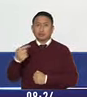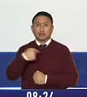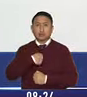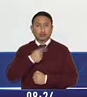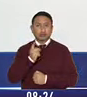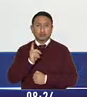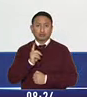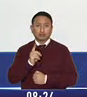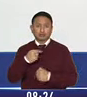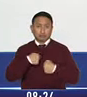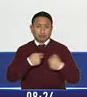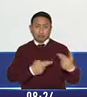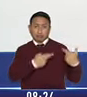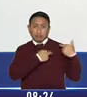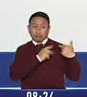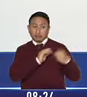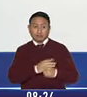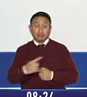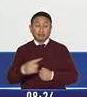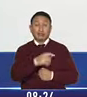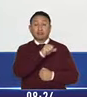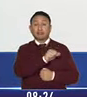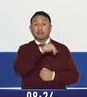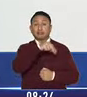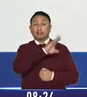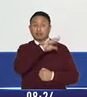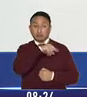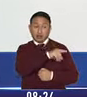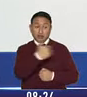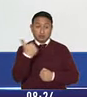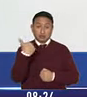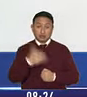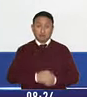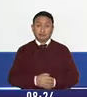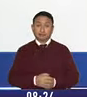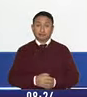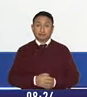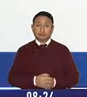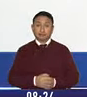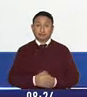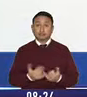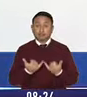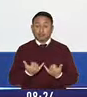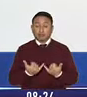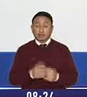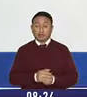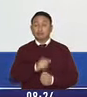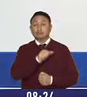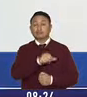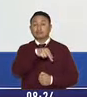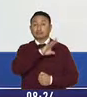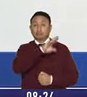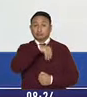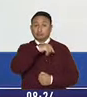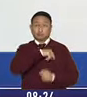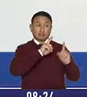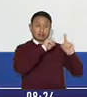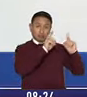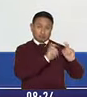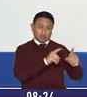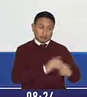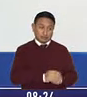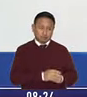SRI que no les corresponde a ellos, que le corresponde a la misma Agencia Nacional de Tránsito. En este caso, lo que habíamos conversado con la Agencia Nacional